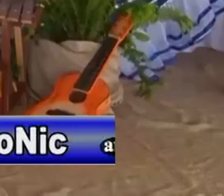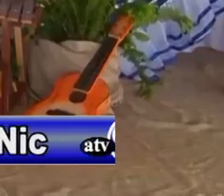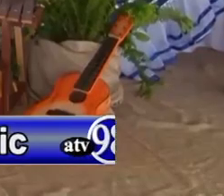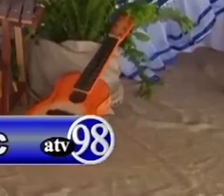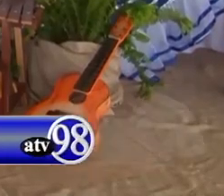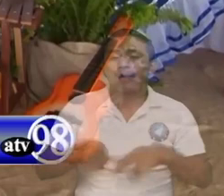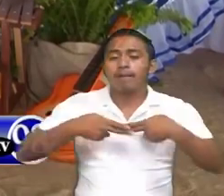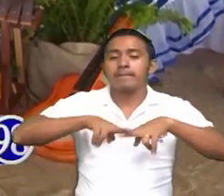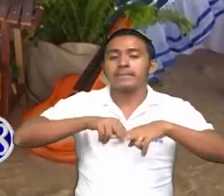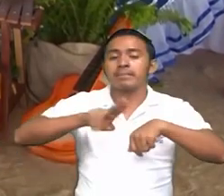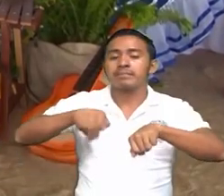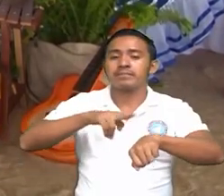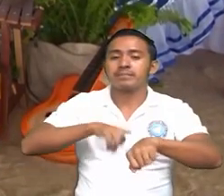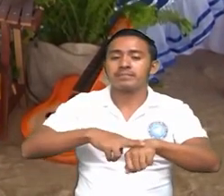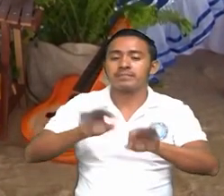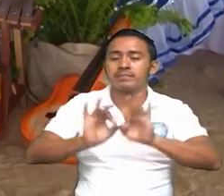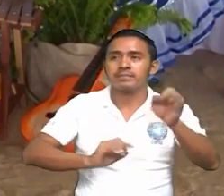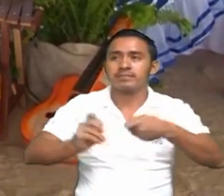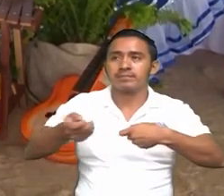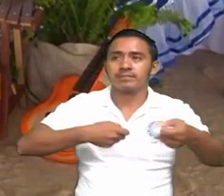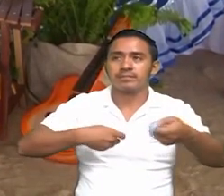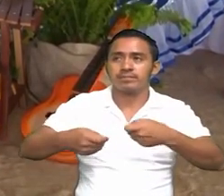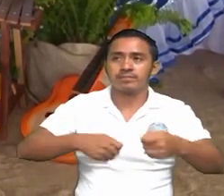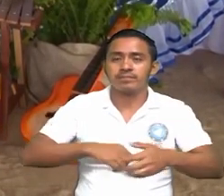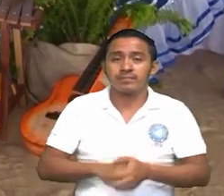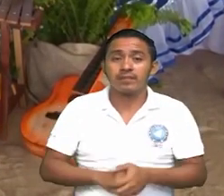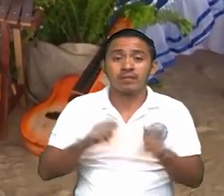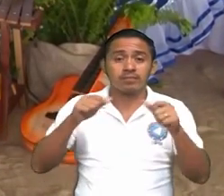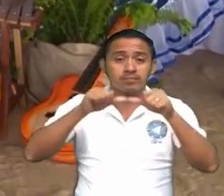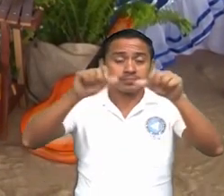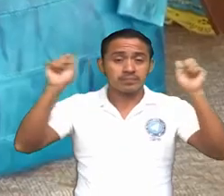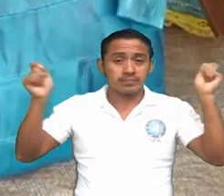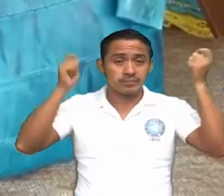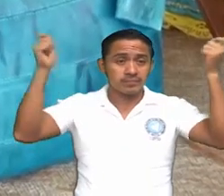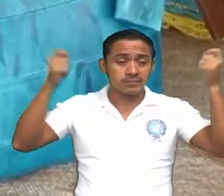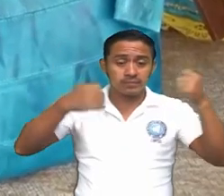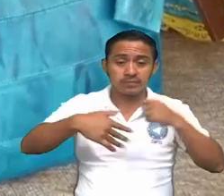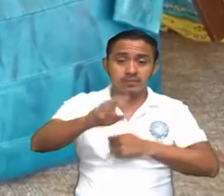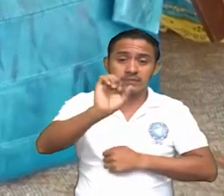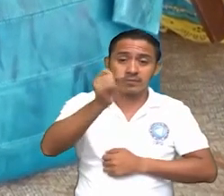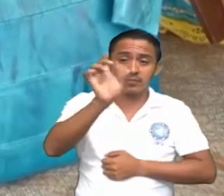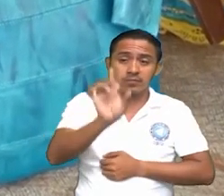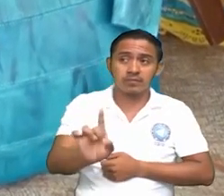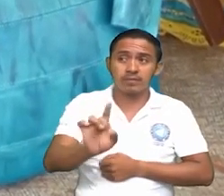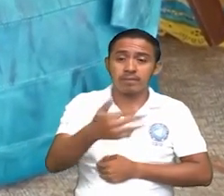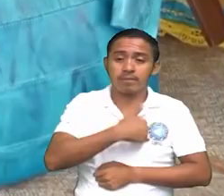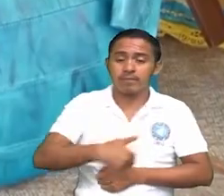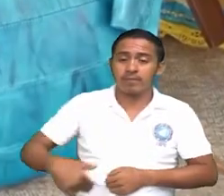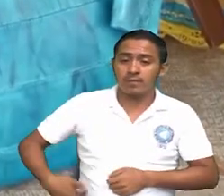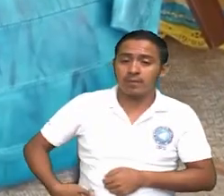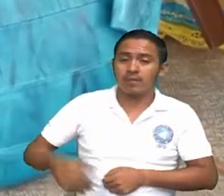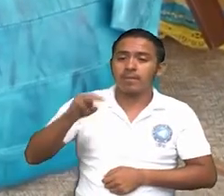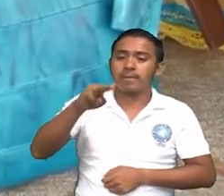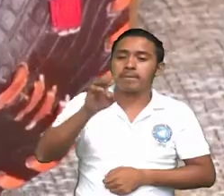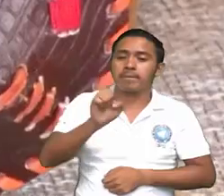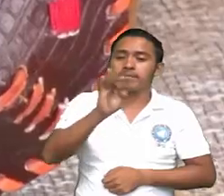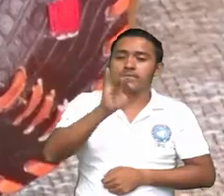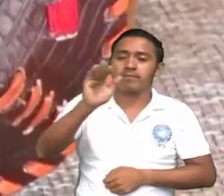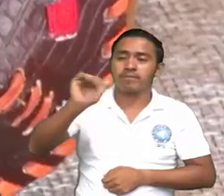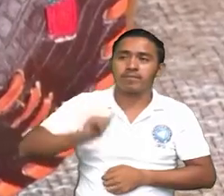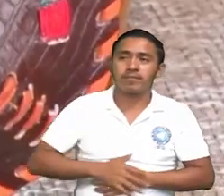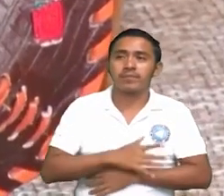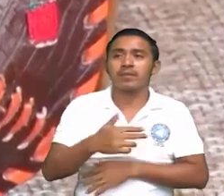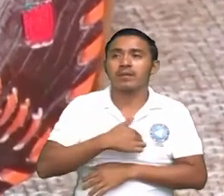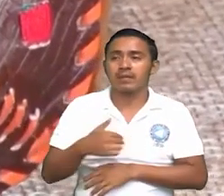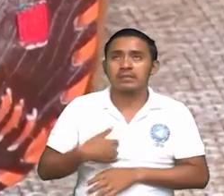El Parque Nacional de Ferias continúa celebrando el mes patrio y para este fin de semana el Ministerio de Economía Familiar organiza